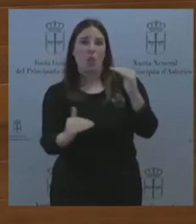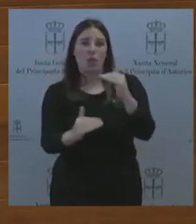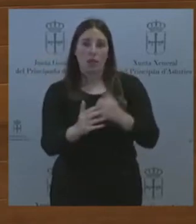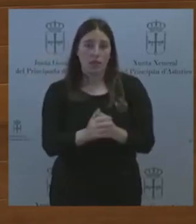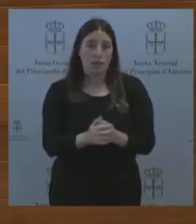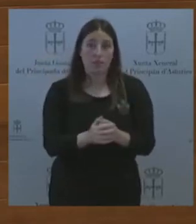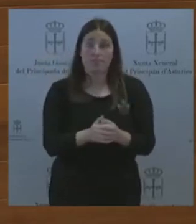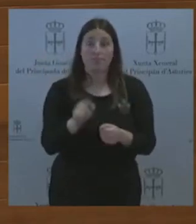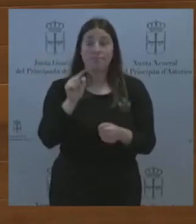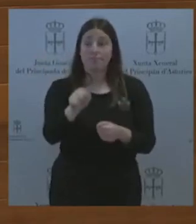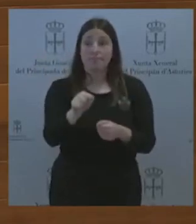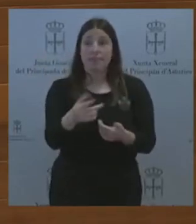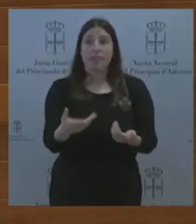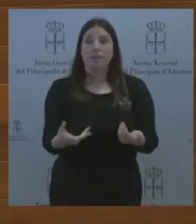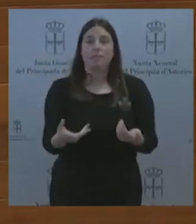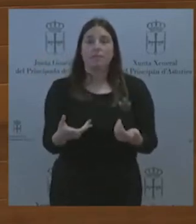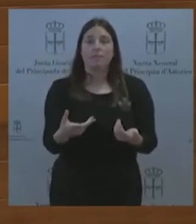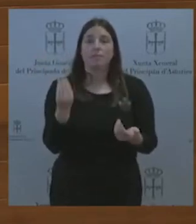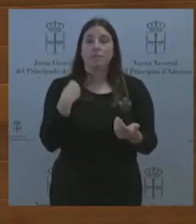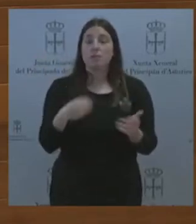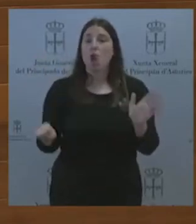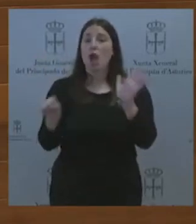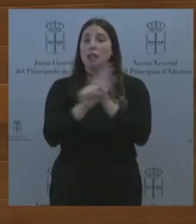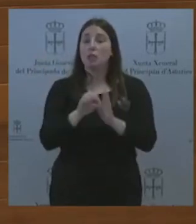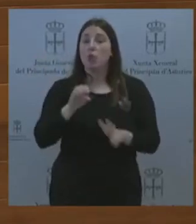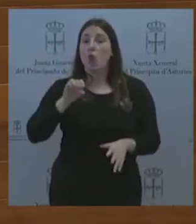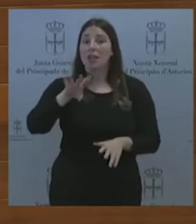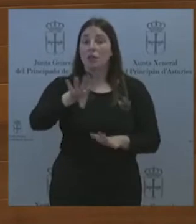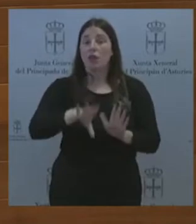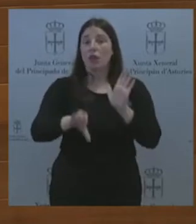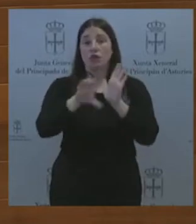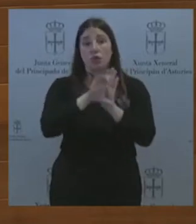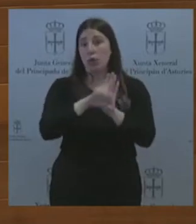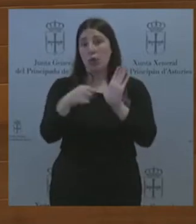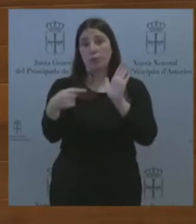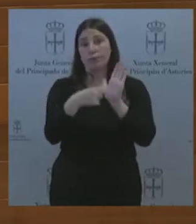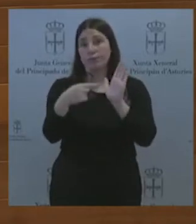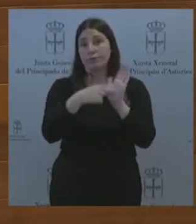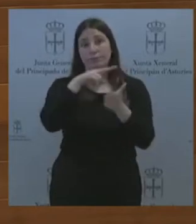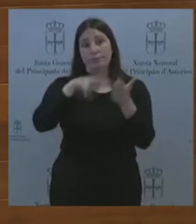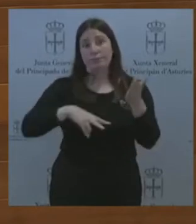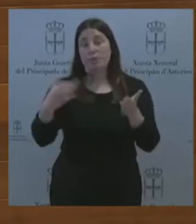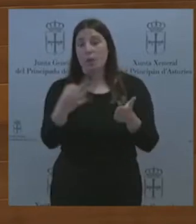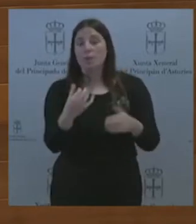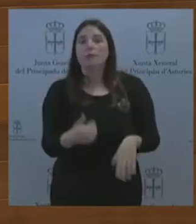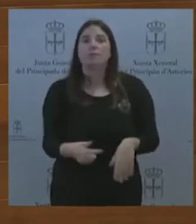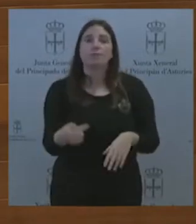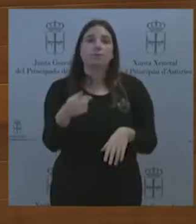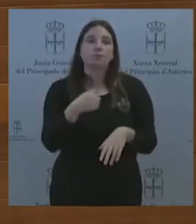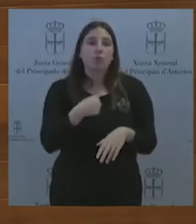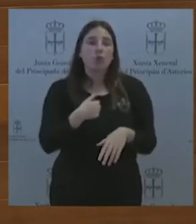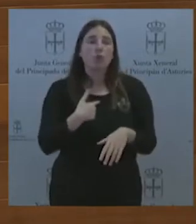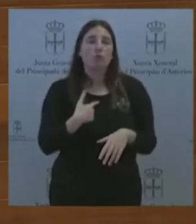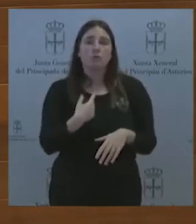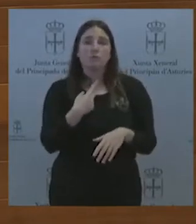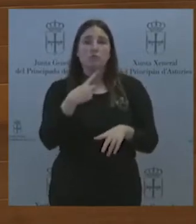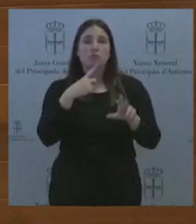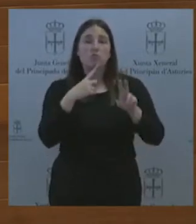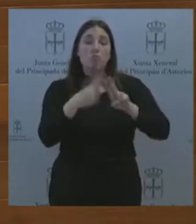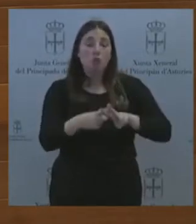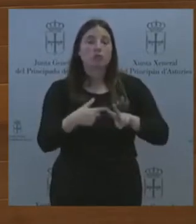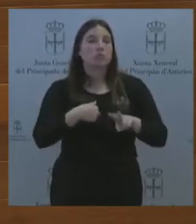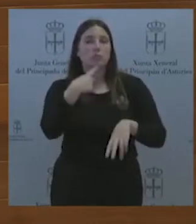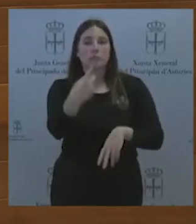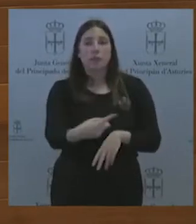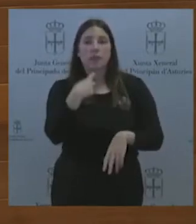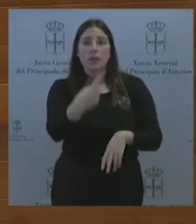14, señorías, de la Constitución. Se han cansado de oír a Vox, que garantizar la igualdad entre españoles y asturianos pasa